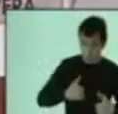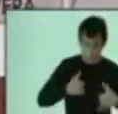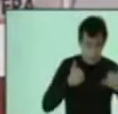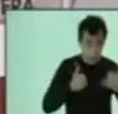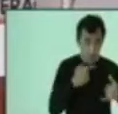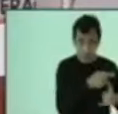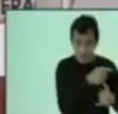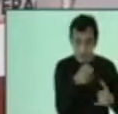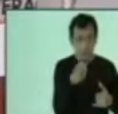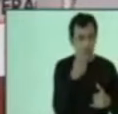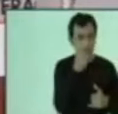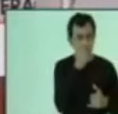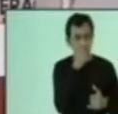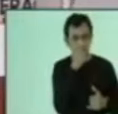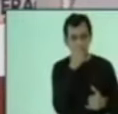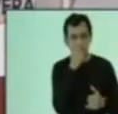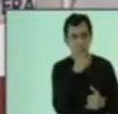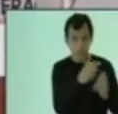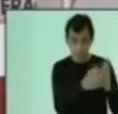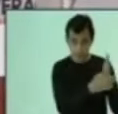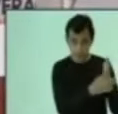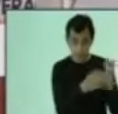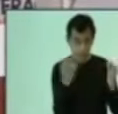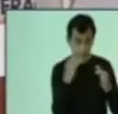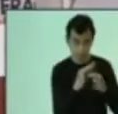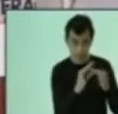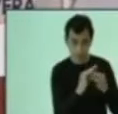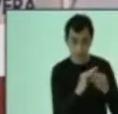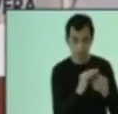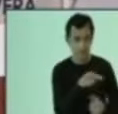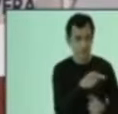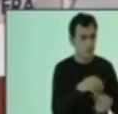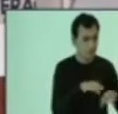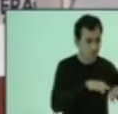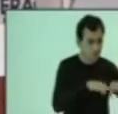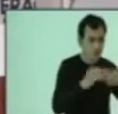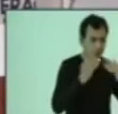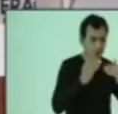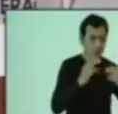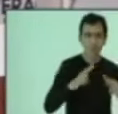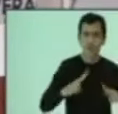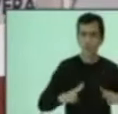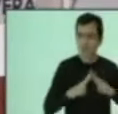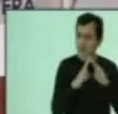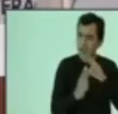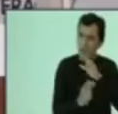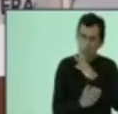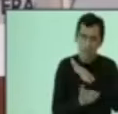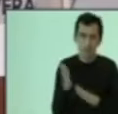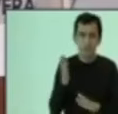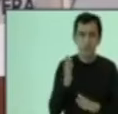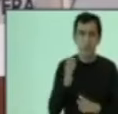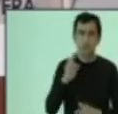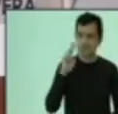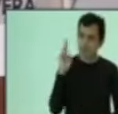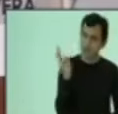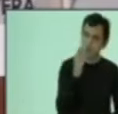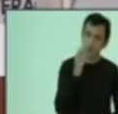tenemos que irnos, como lo mencionaba en el primer bloque, a otros lugares como lo es Poza Rica, si la universidad o institución o